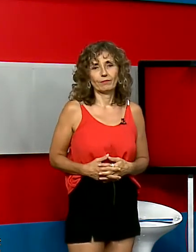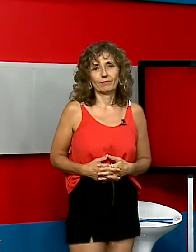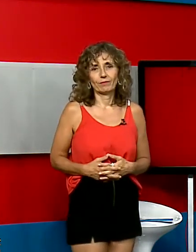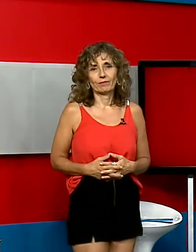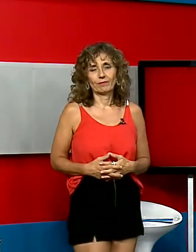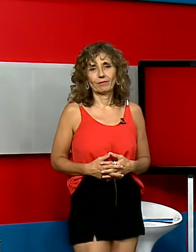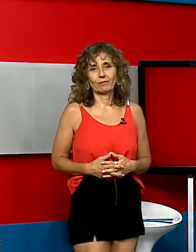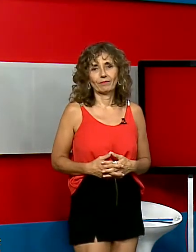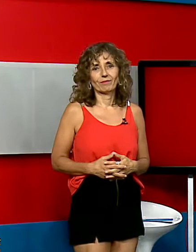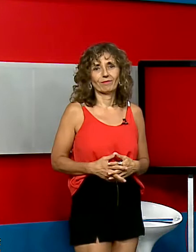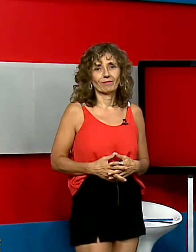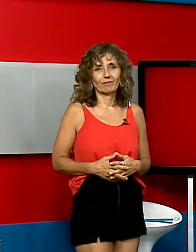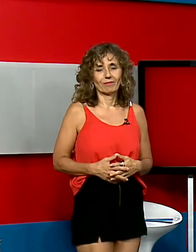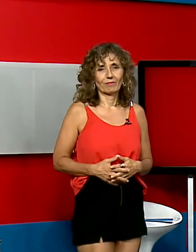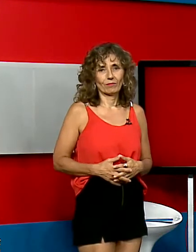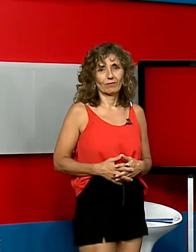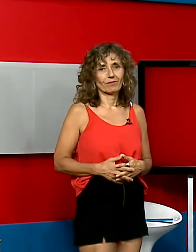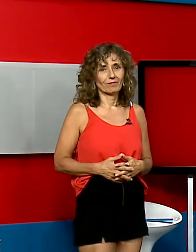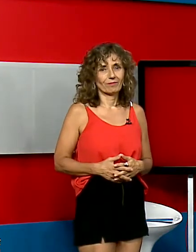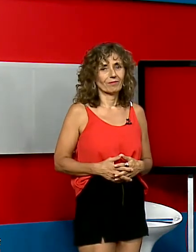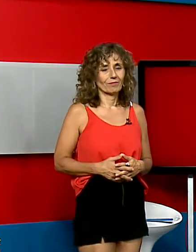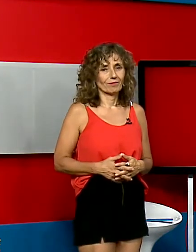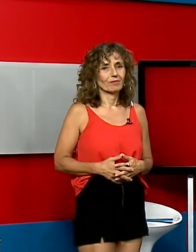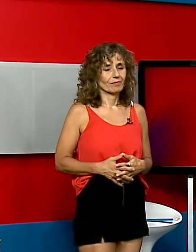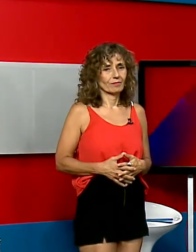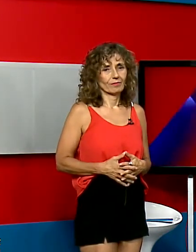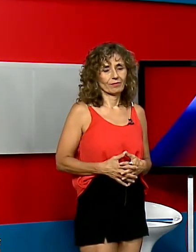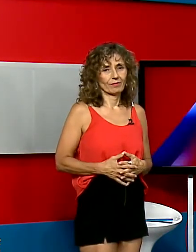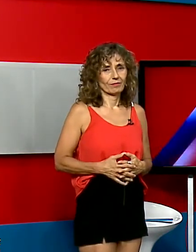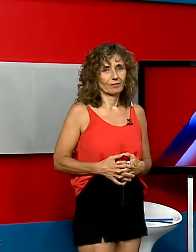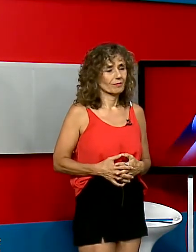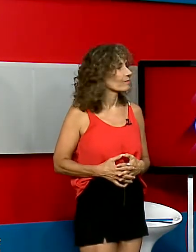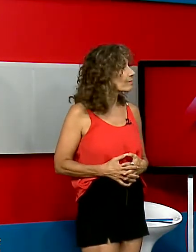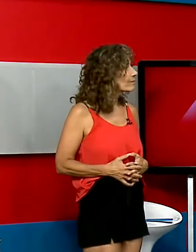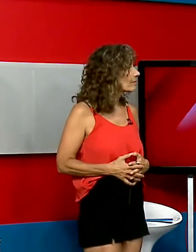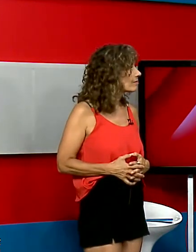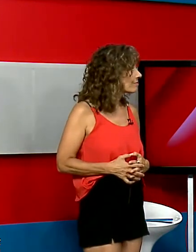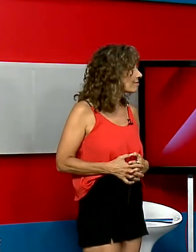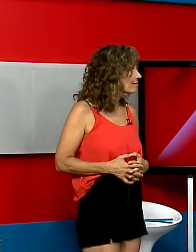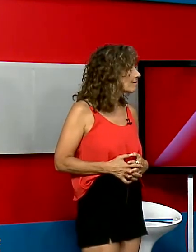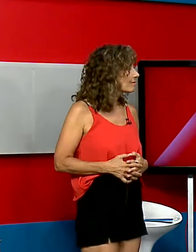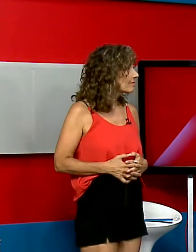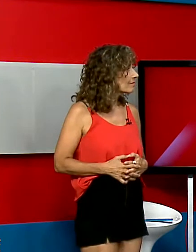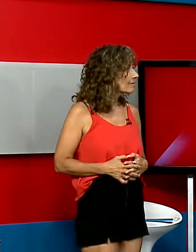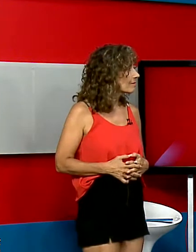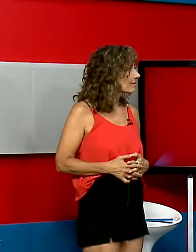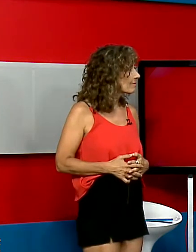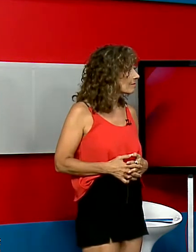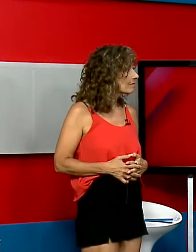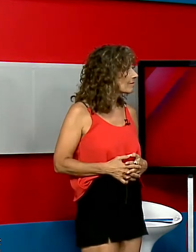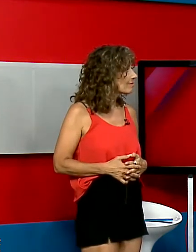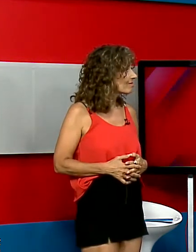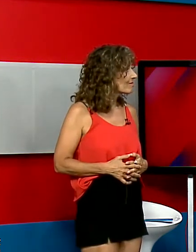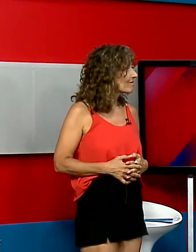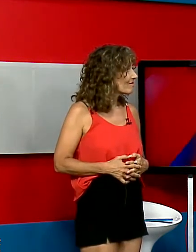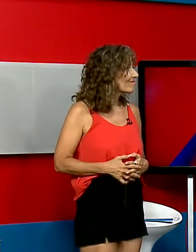escuchando a Armando Manzanero, uno de las personas que falleció a lo largo de este año 2020. Nos queda su legado, su